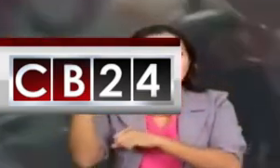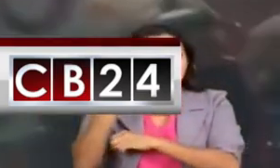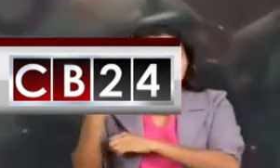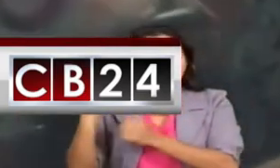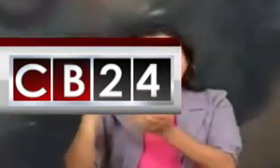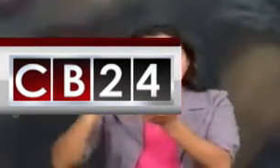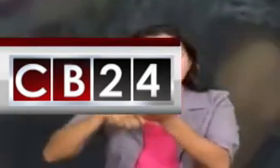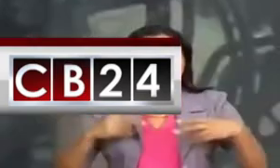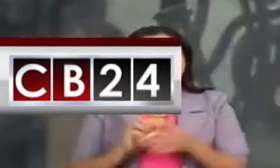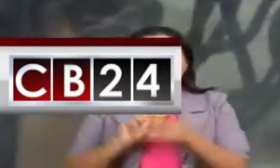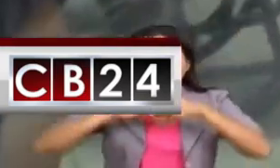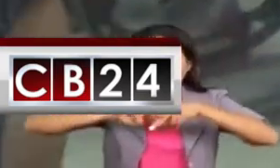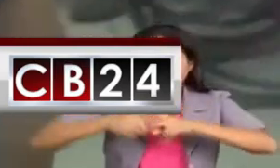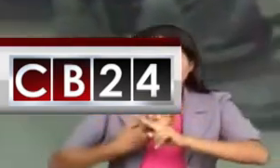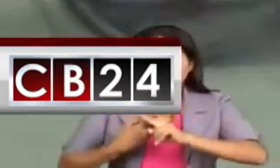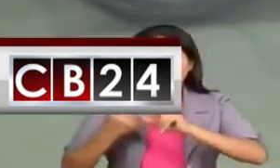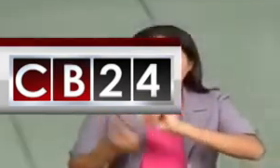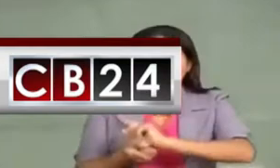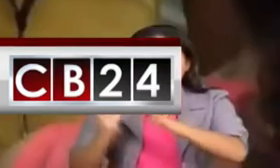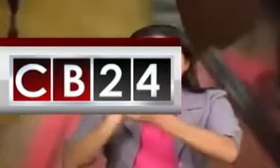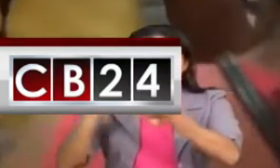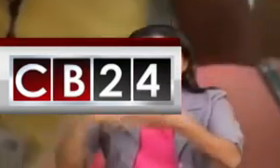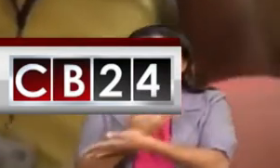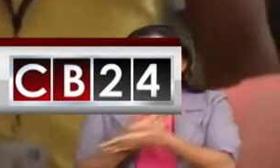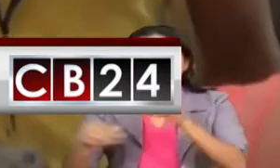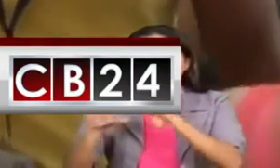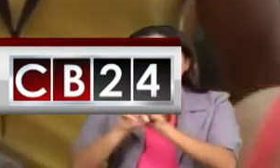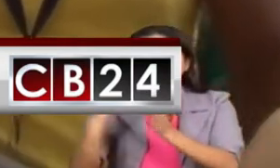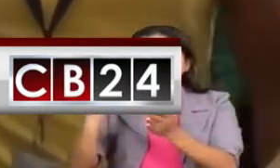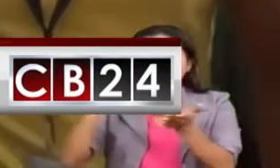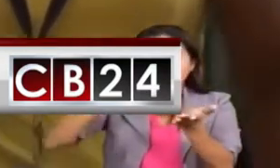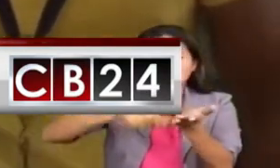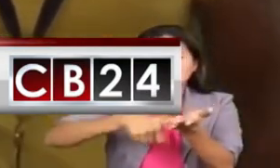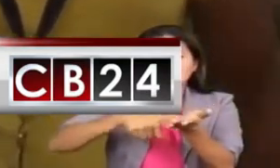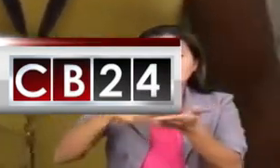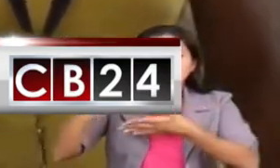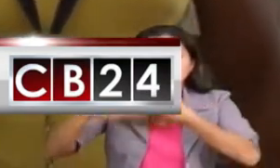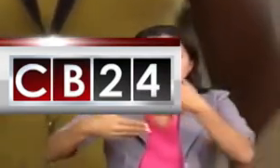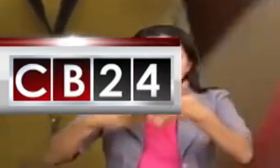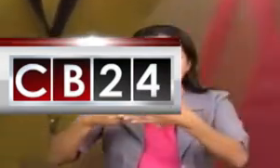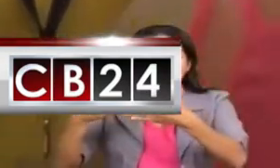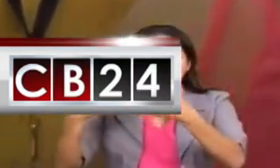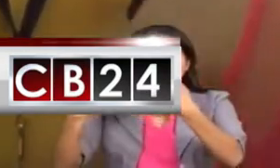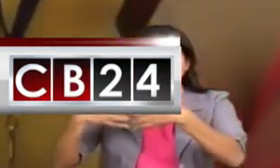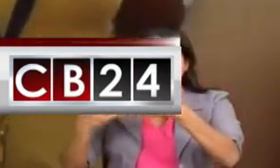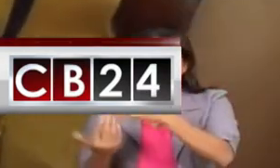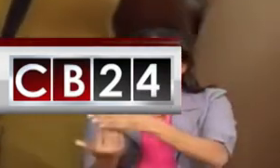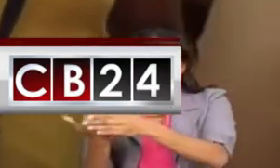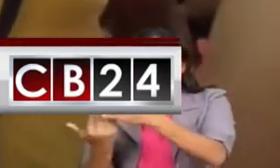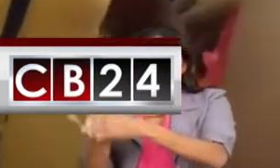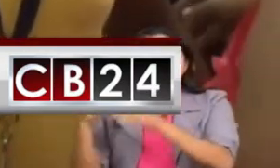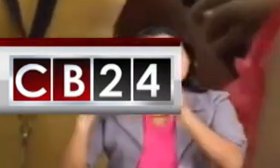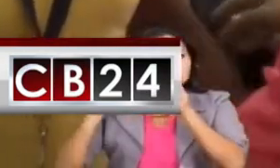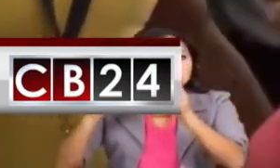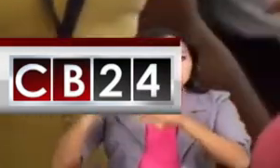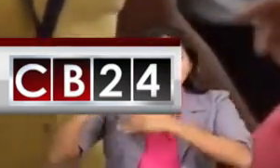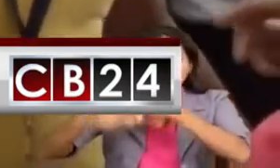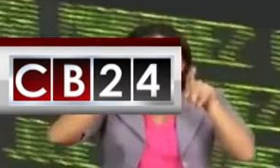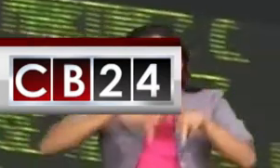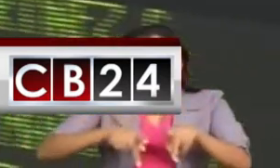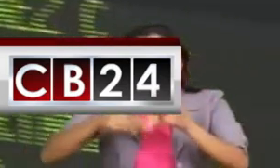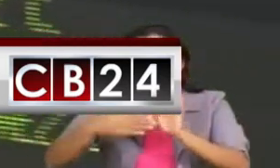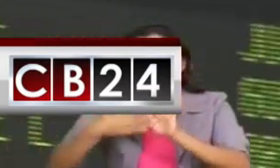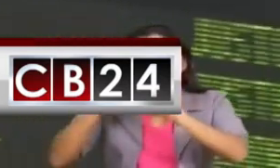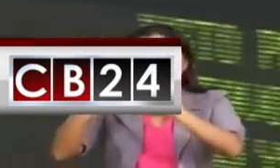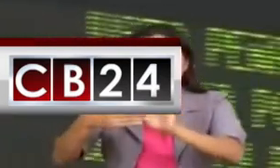de las cédulas de identidad, fue aprobada por mayoría en la Asamblea Nacional. La reforma entró a plenaria con carácter de